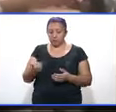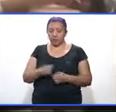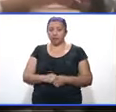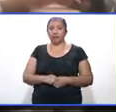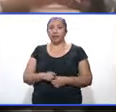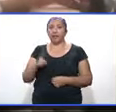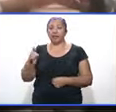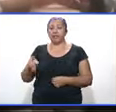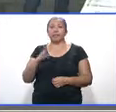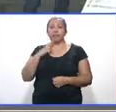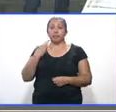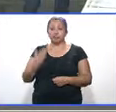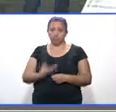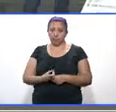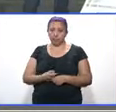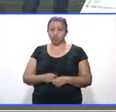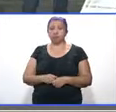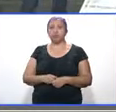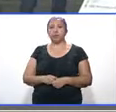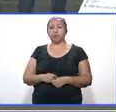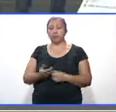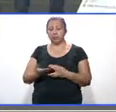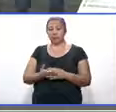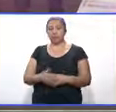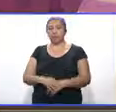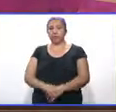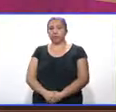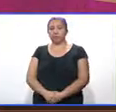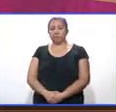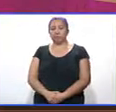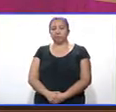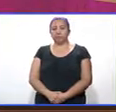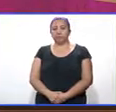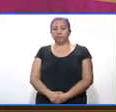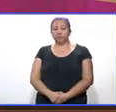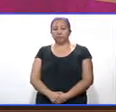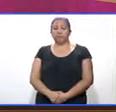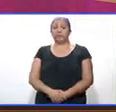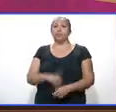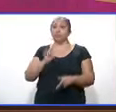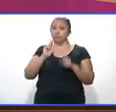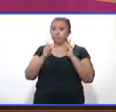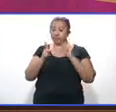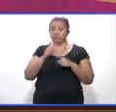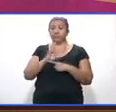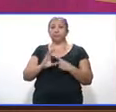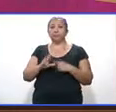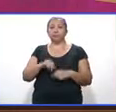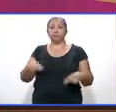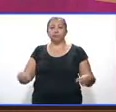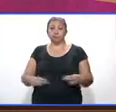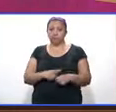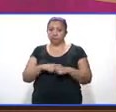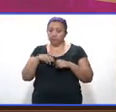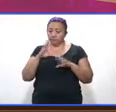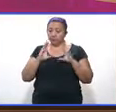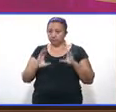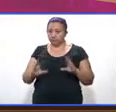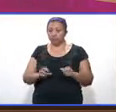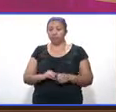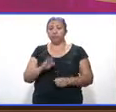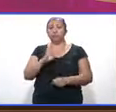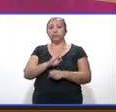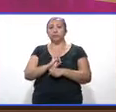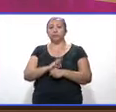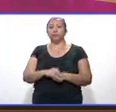universal de responsabilidad compartida. Le comento que la Comisión Nacional para la Protección y Defensa